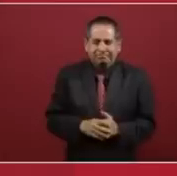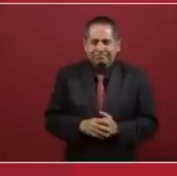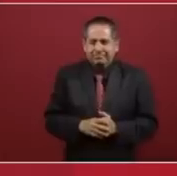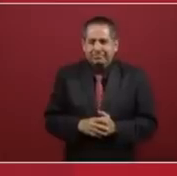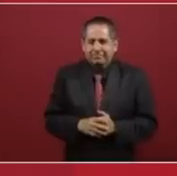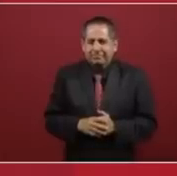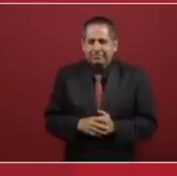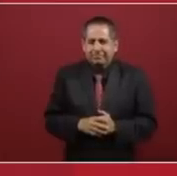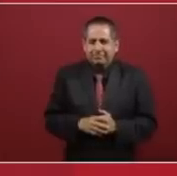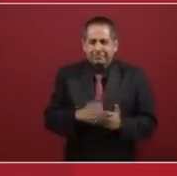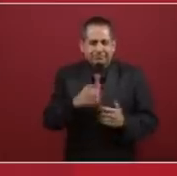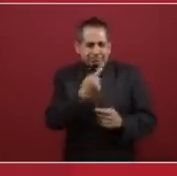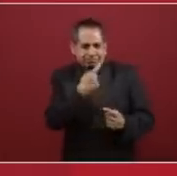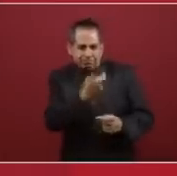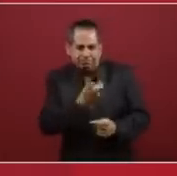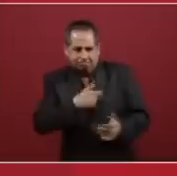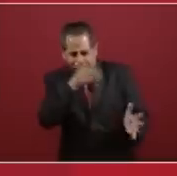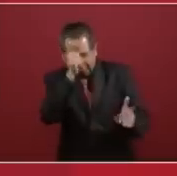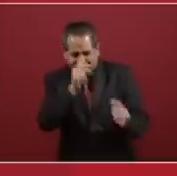no nos arreglamos